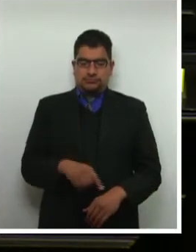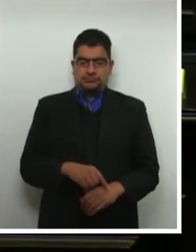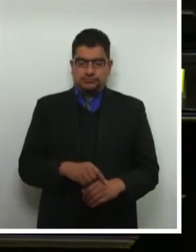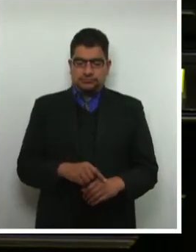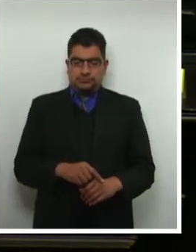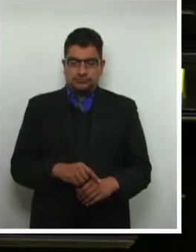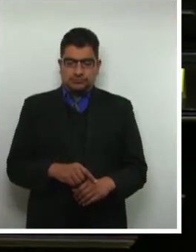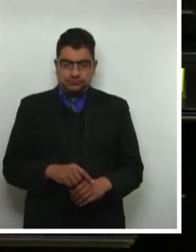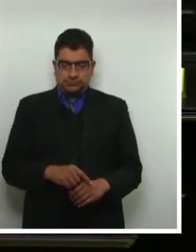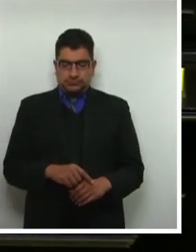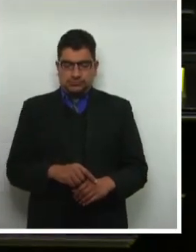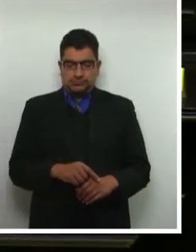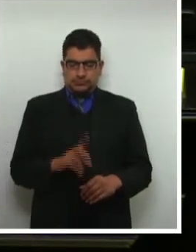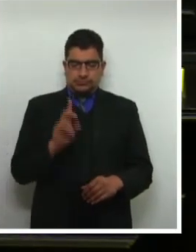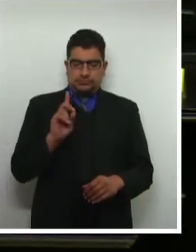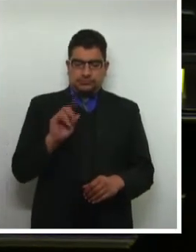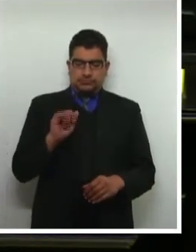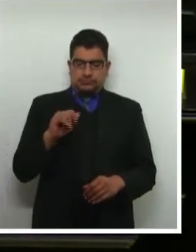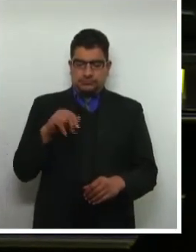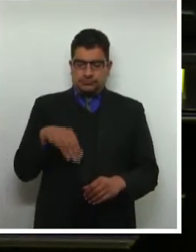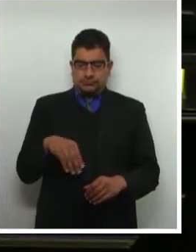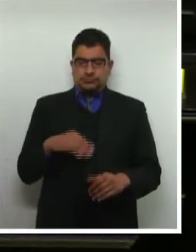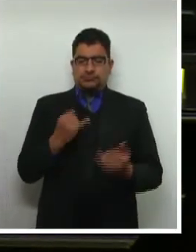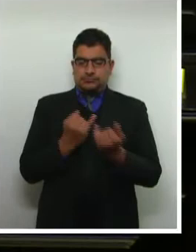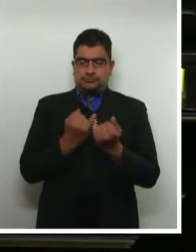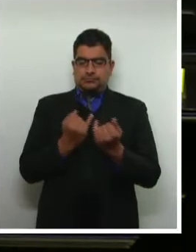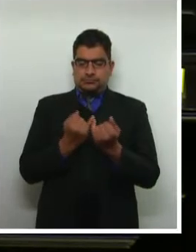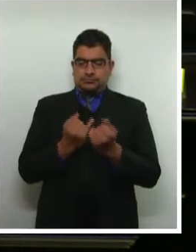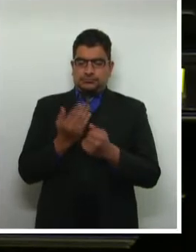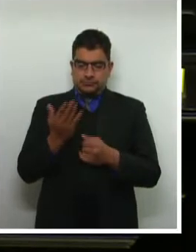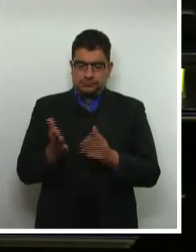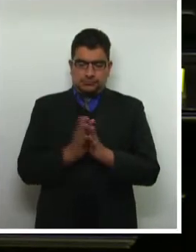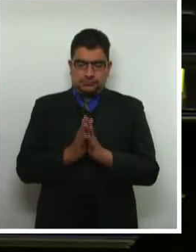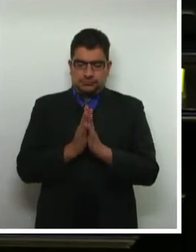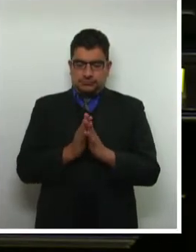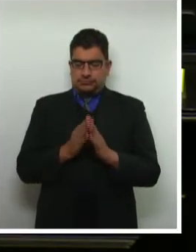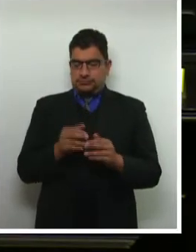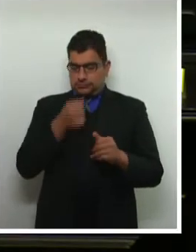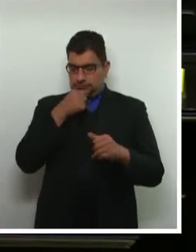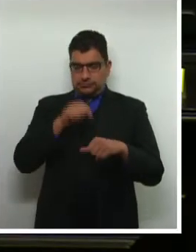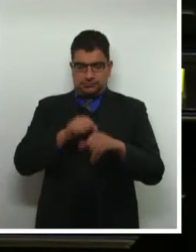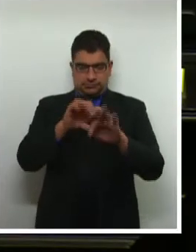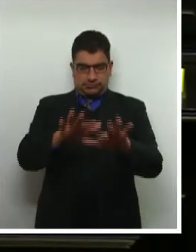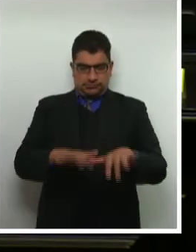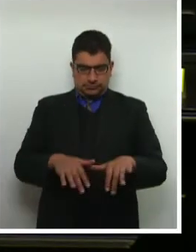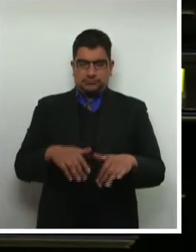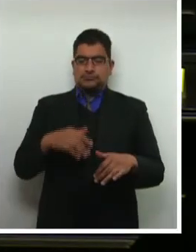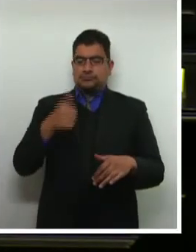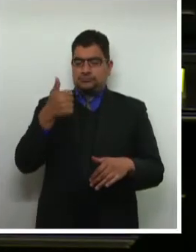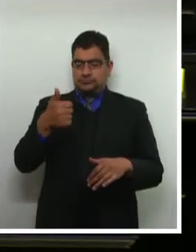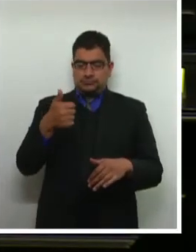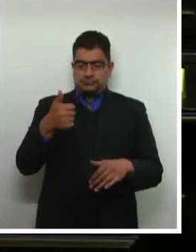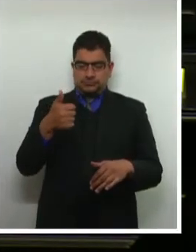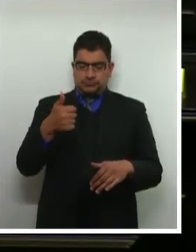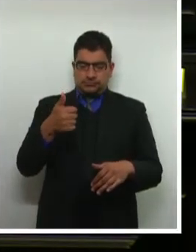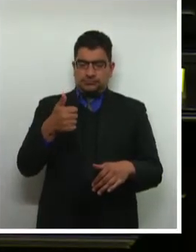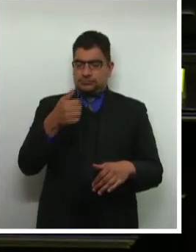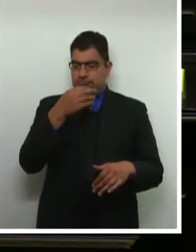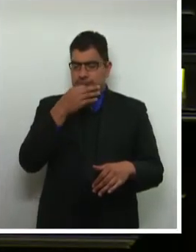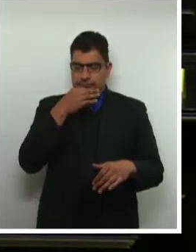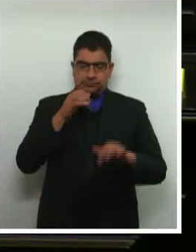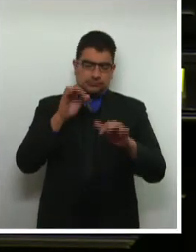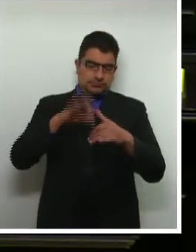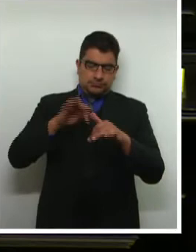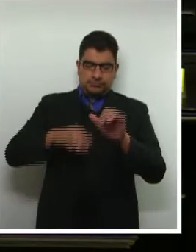los términos del dictamen, por lo cual pido a la Secretaría abra el sistema electrónico por 3 minutos para proceder